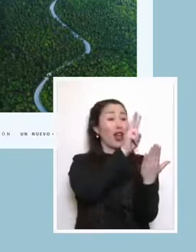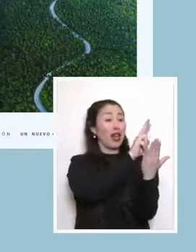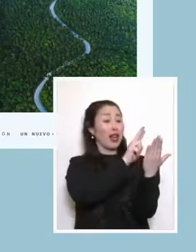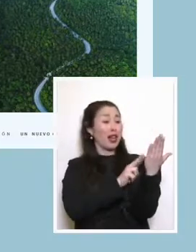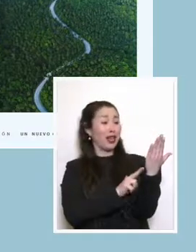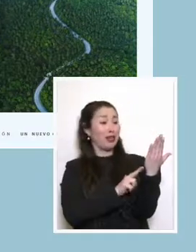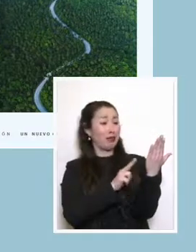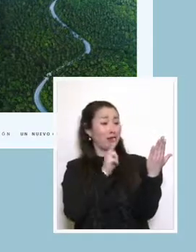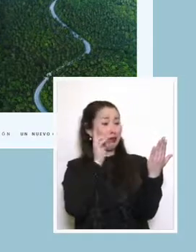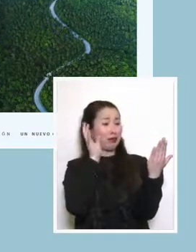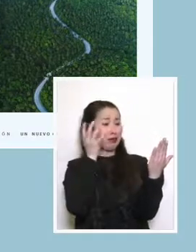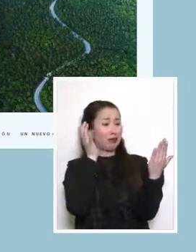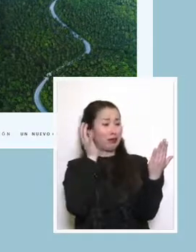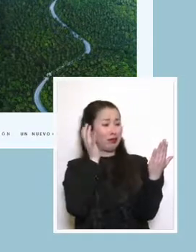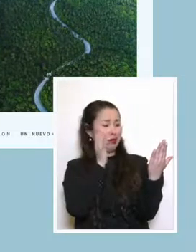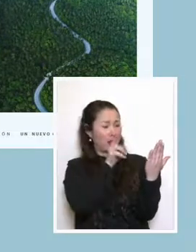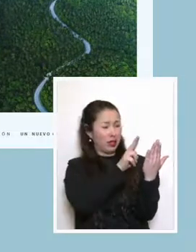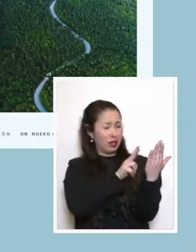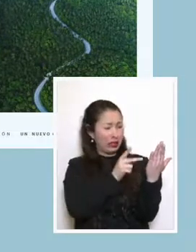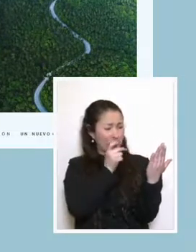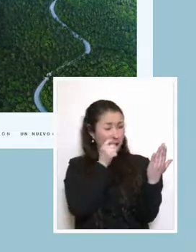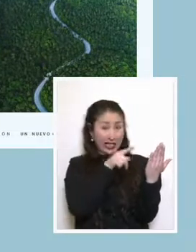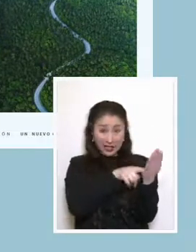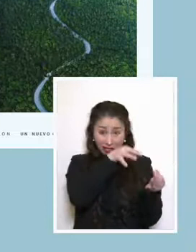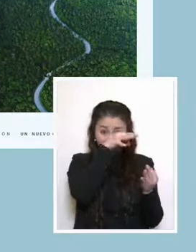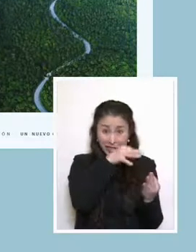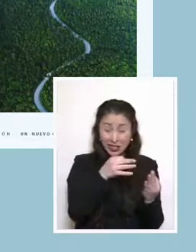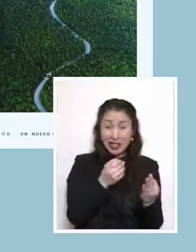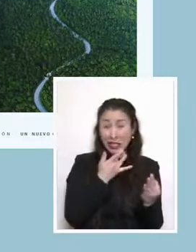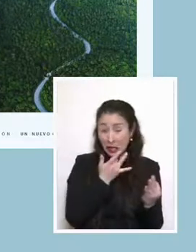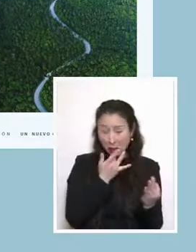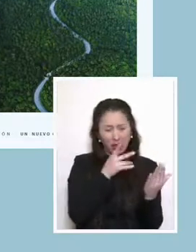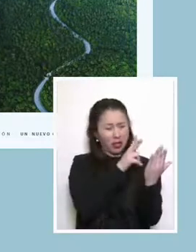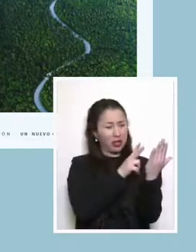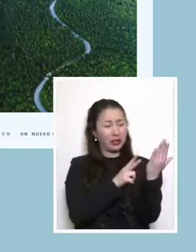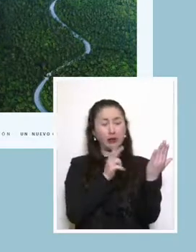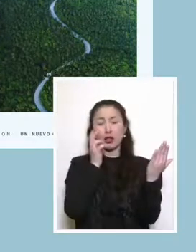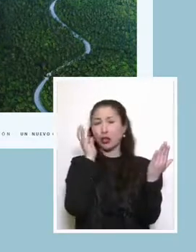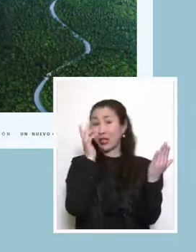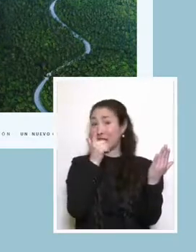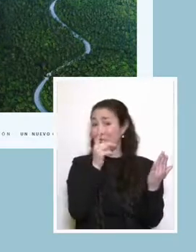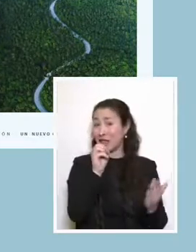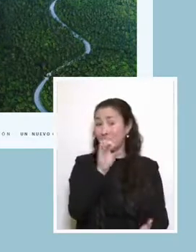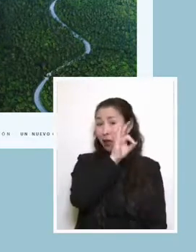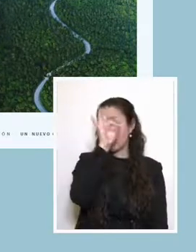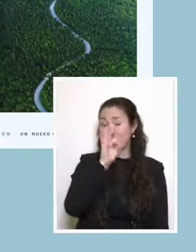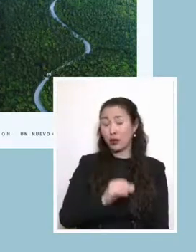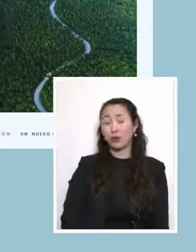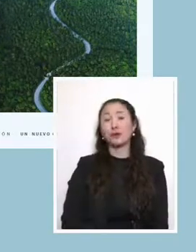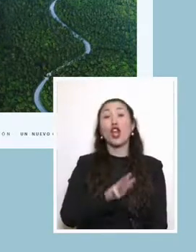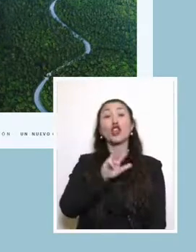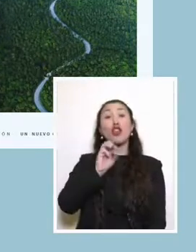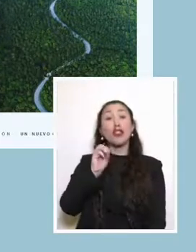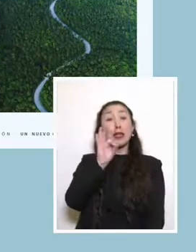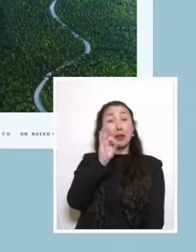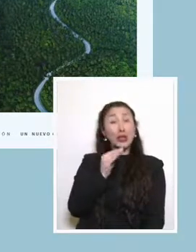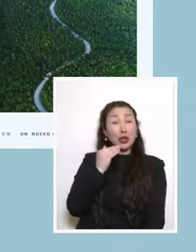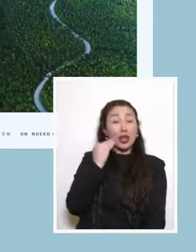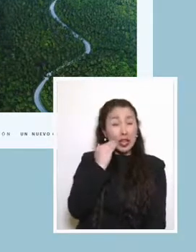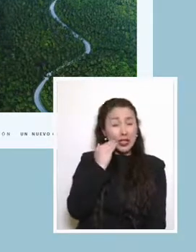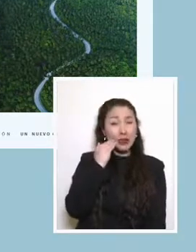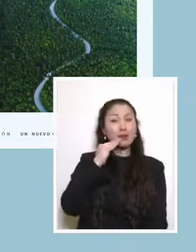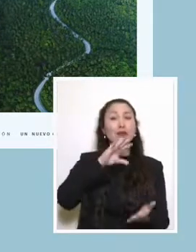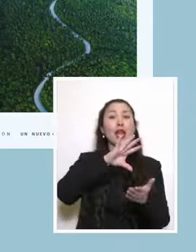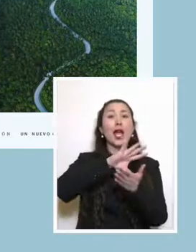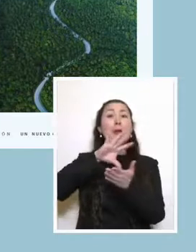ni comprender un texto simple. Casi 90% de los y las estudiantes en países